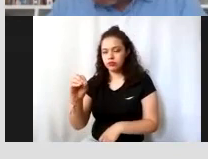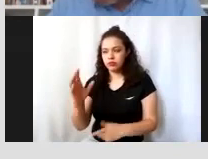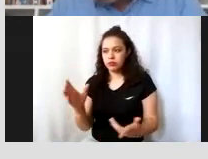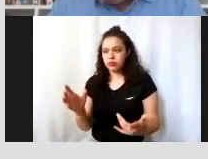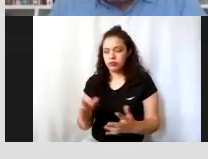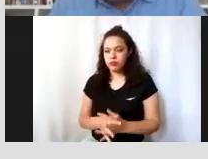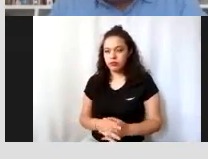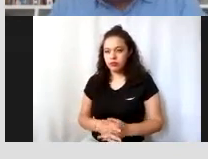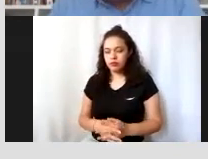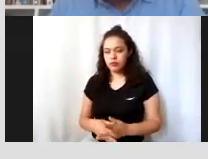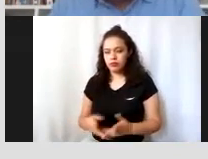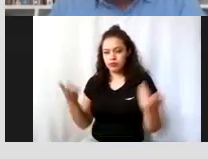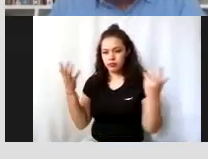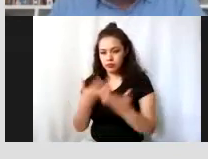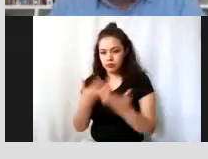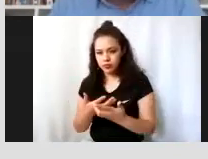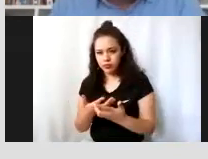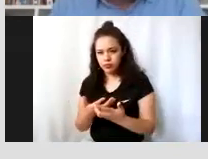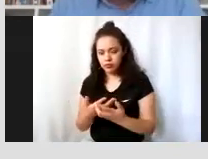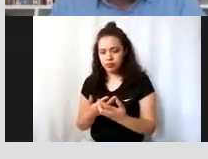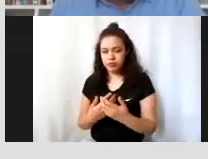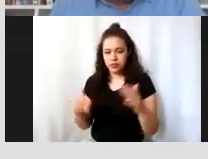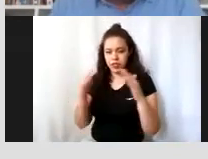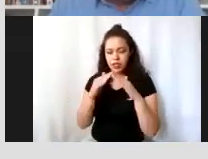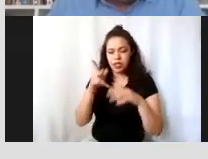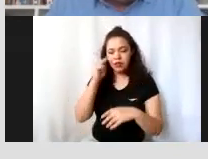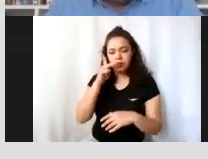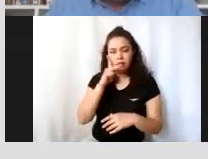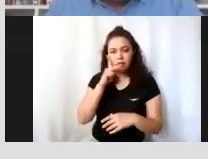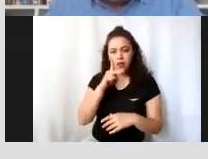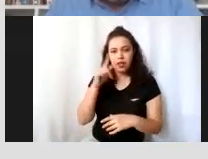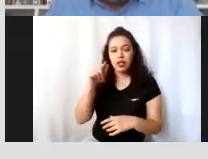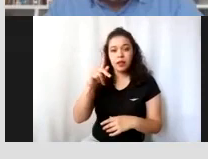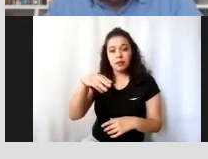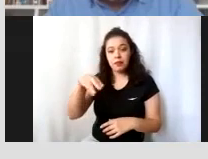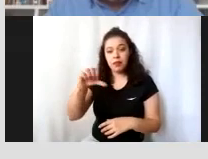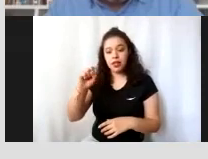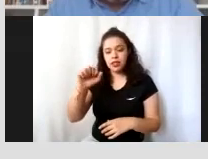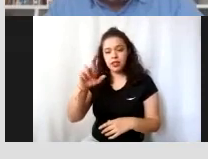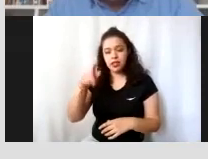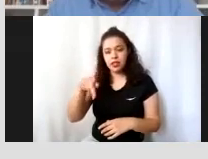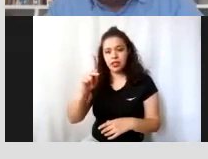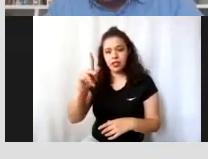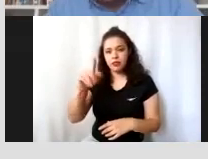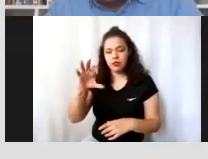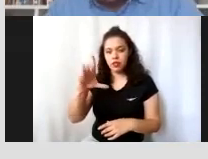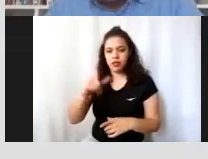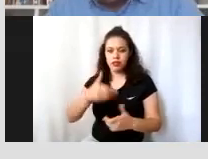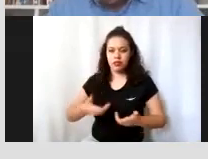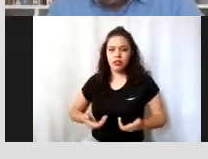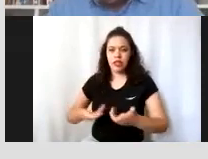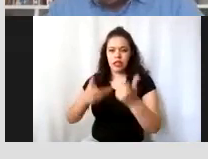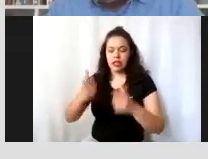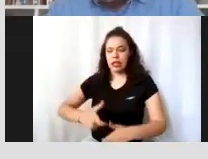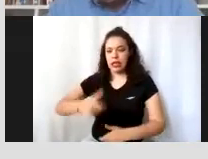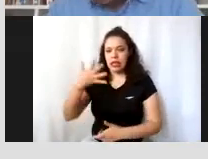¿Qué me dirían ustedes? Si mi comprobante de domicilio es de Masaryk, en Polanco, que es la avenida más cara de la Ciudad de México, ¿me